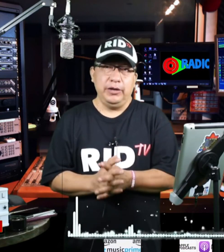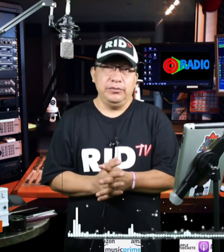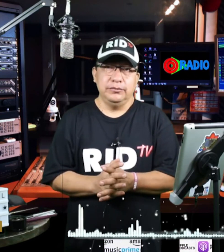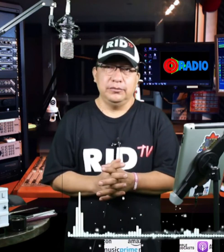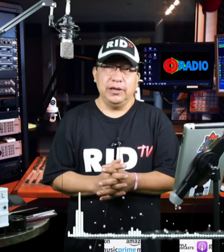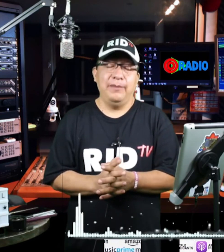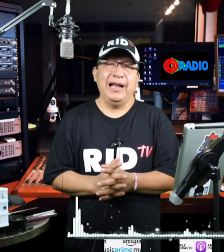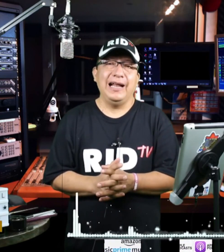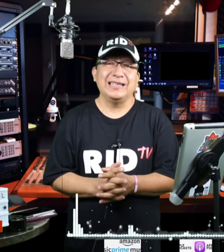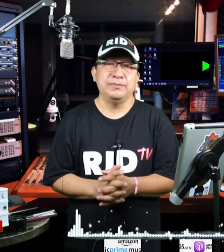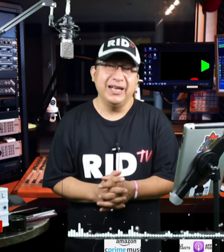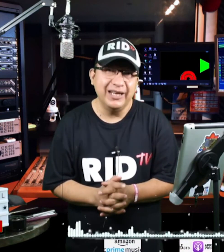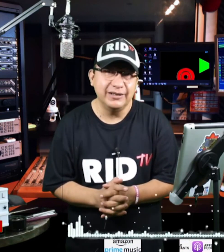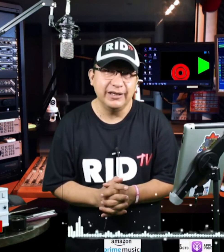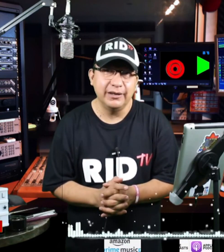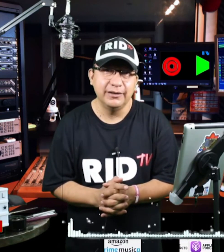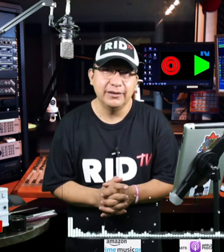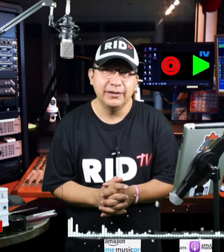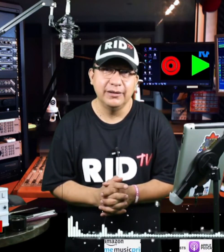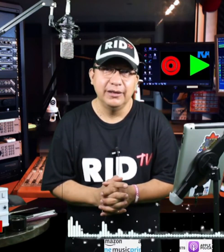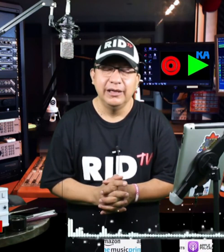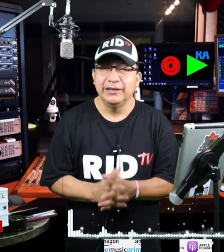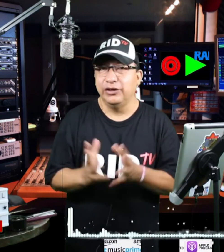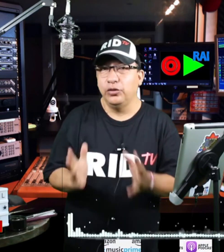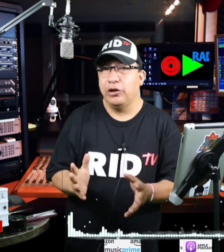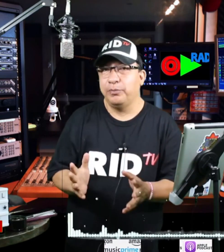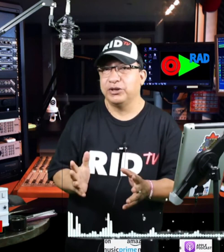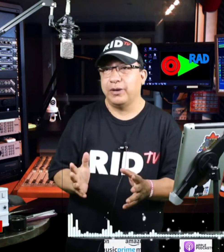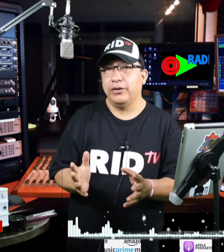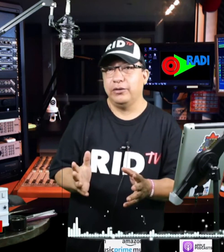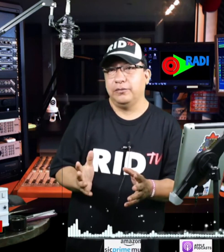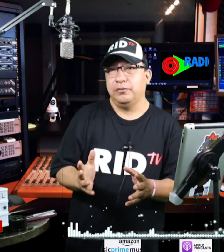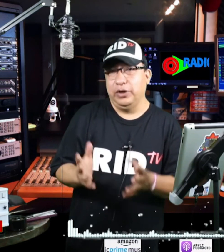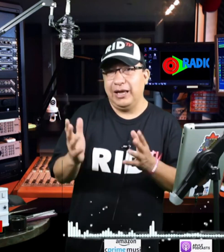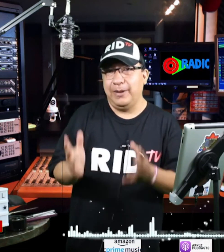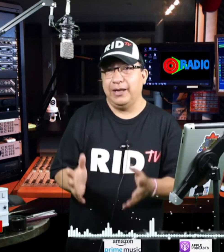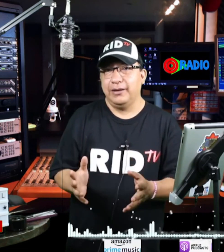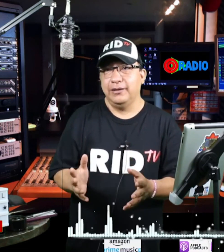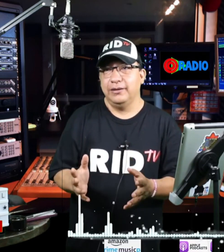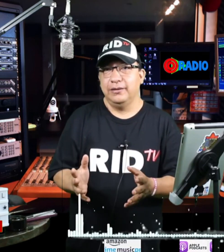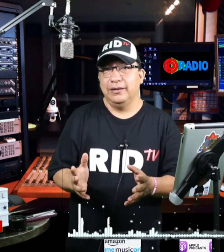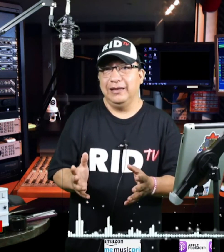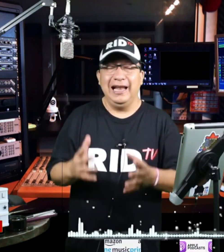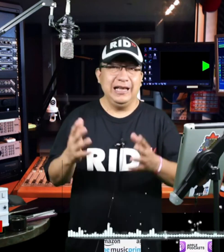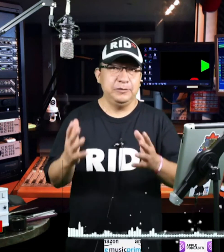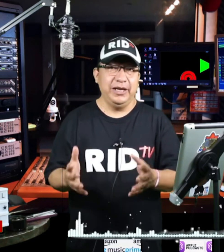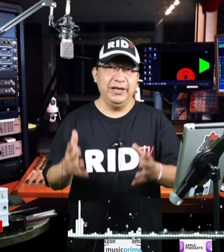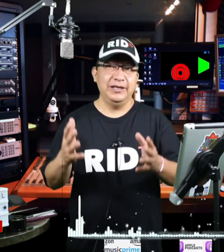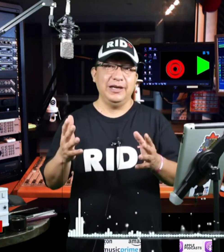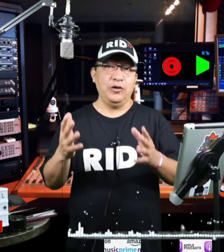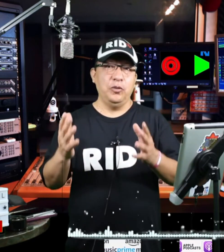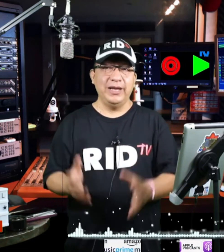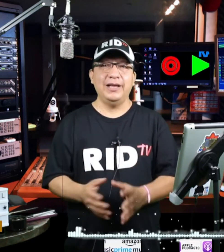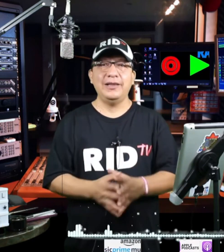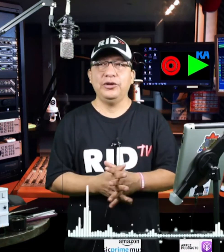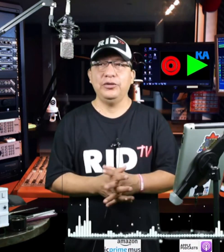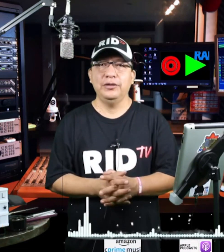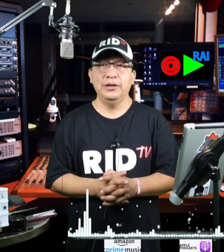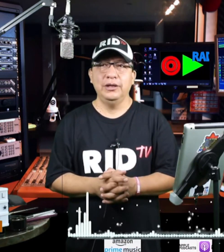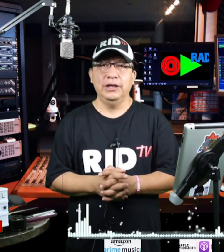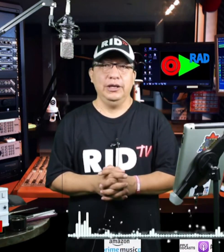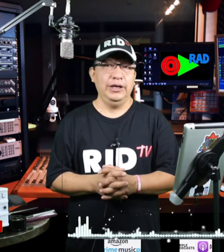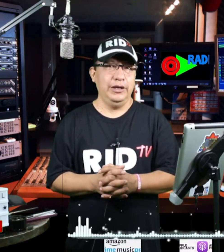Y bueno, habla la experiencia. Sin duda López Obrador puede hablar de la experiencia como